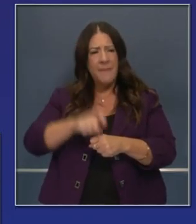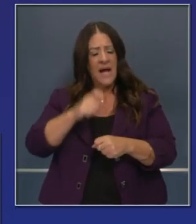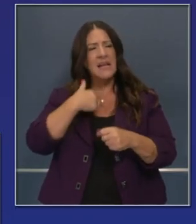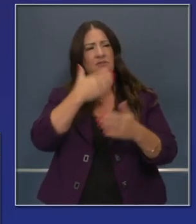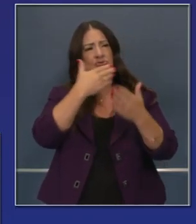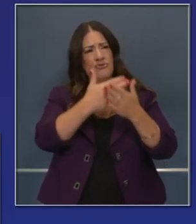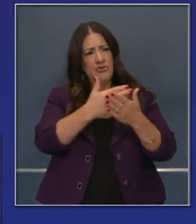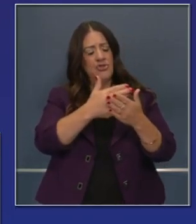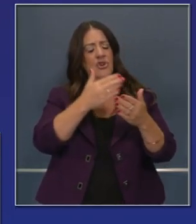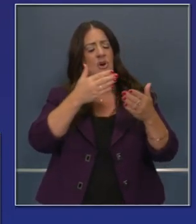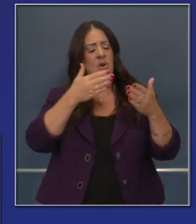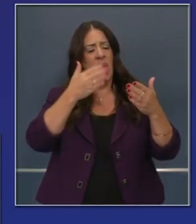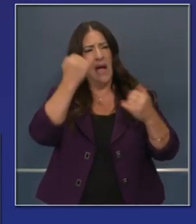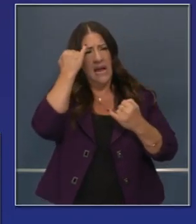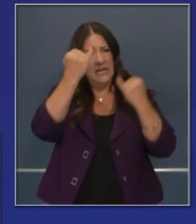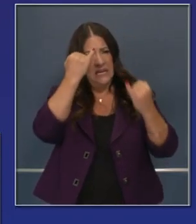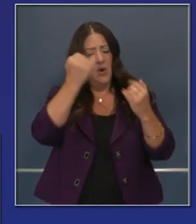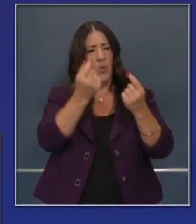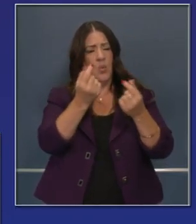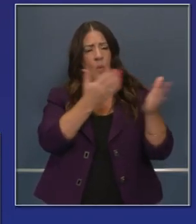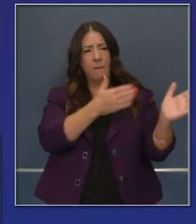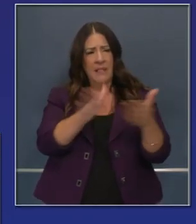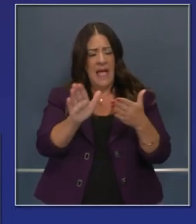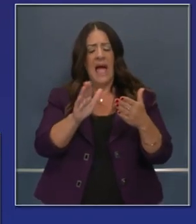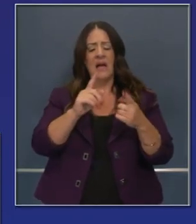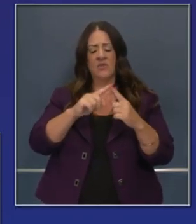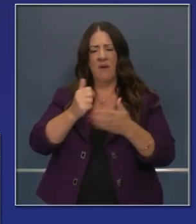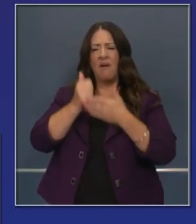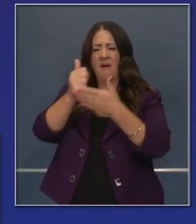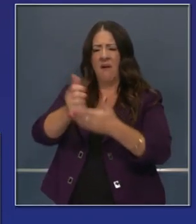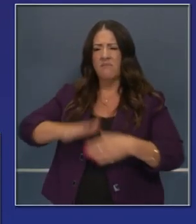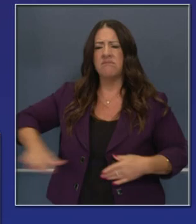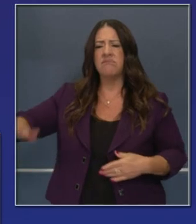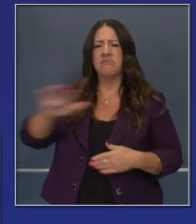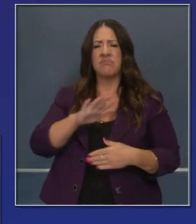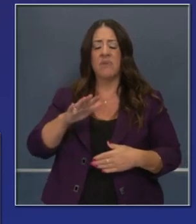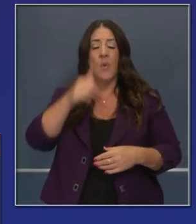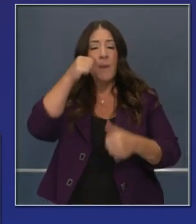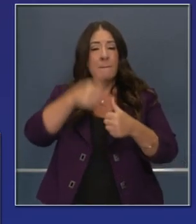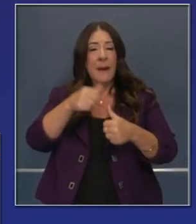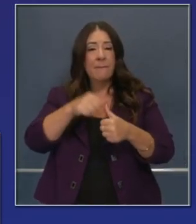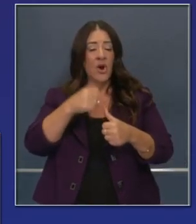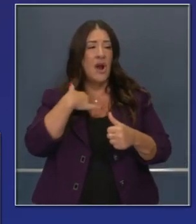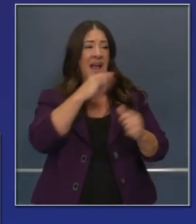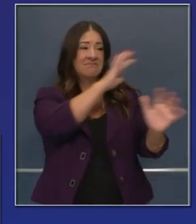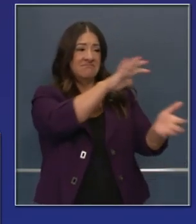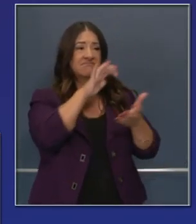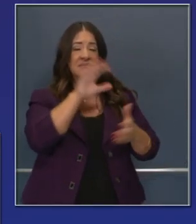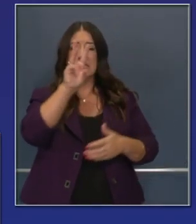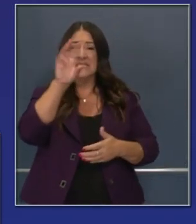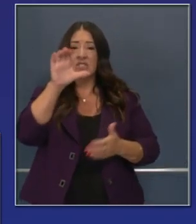resolución que las otras crisis. Por eso, en las últimas semanas, hemos estado actualizándolo sobre nuestra inversión